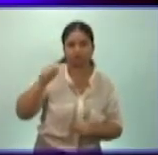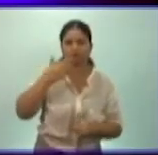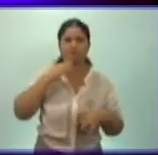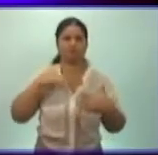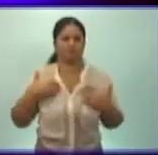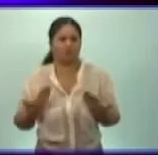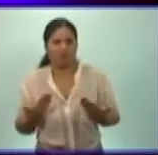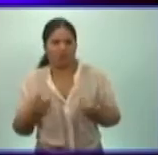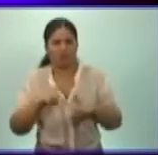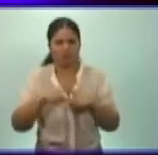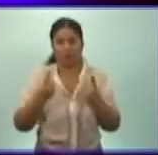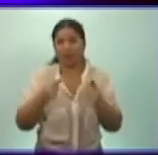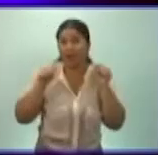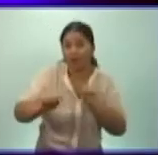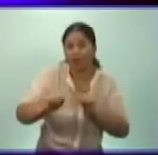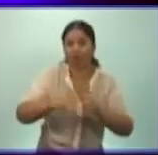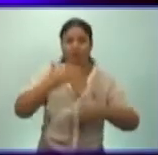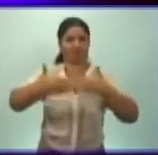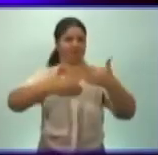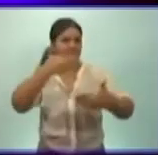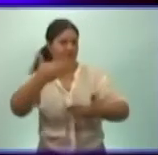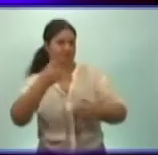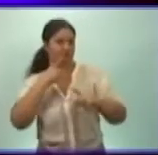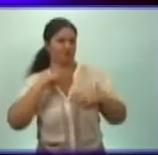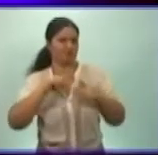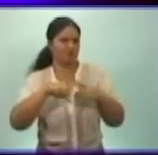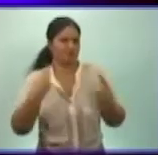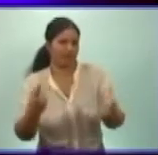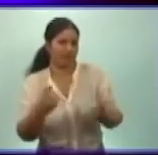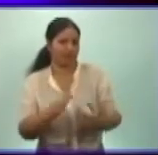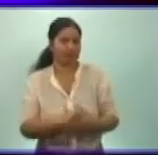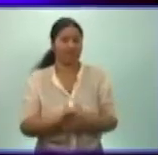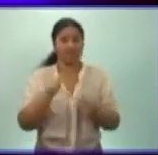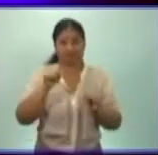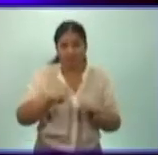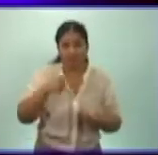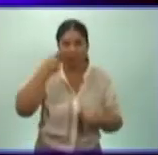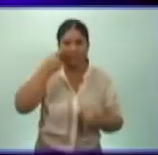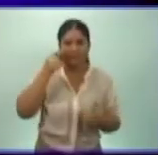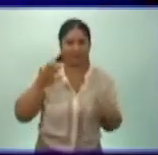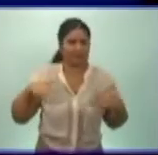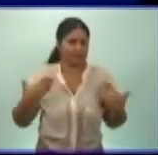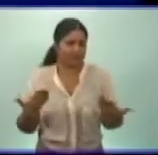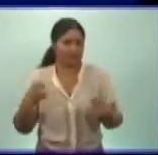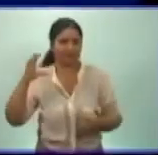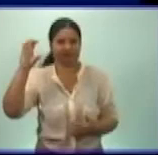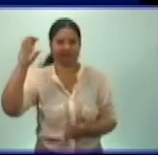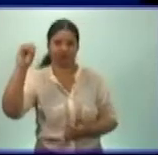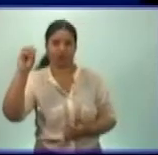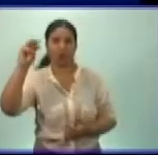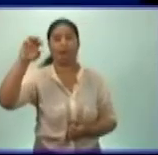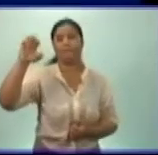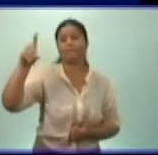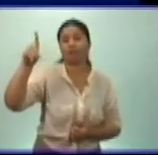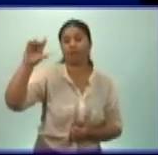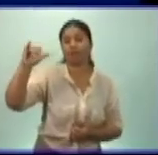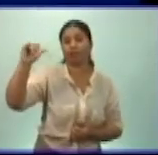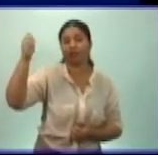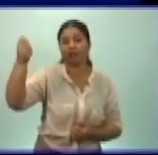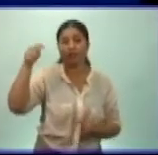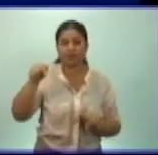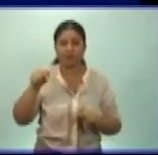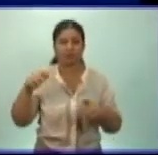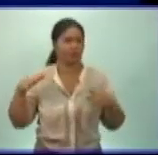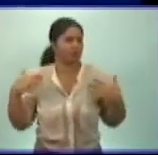en este momento? Veamos entonces que la comedia muestra desde